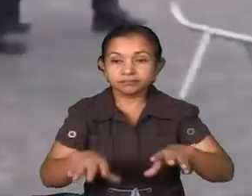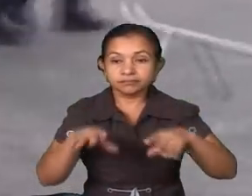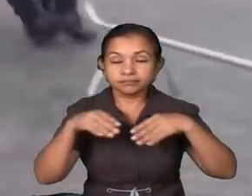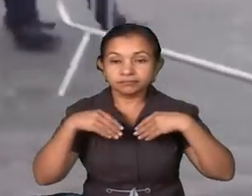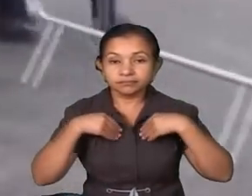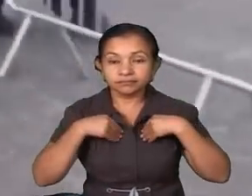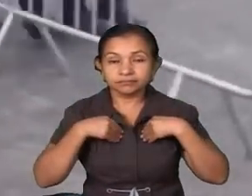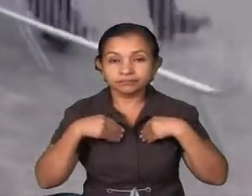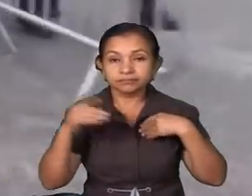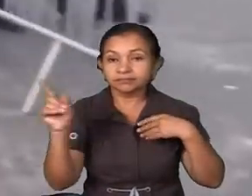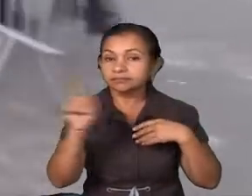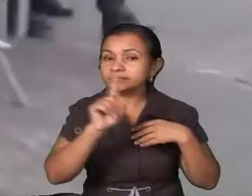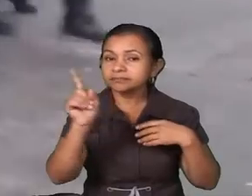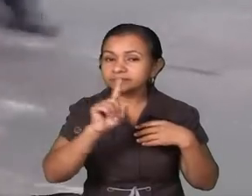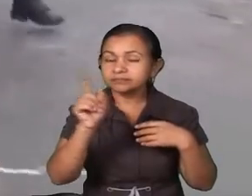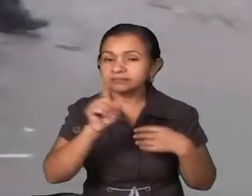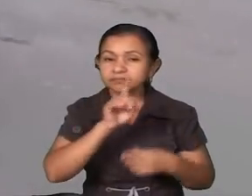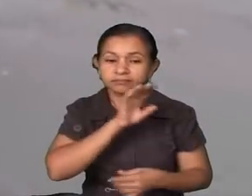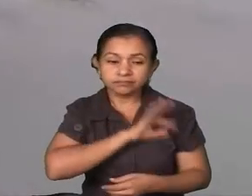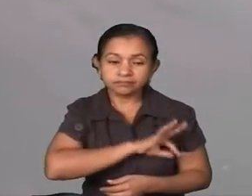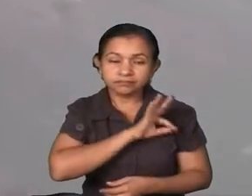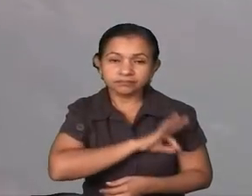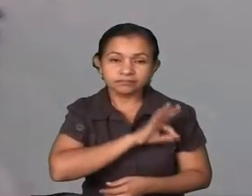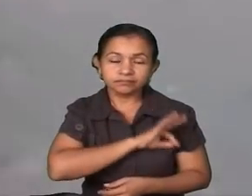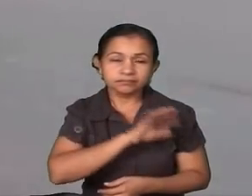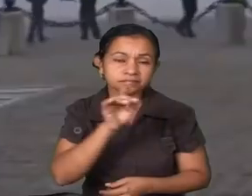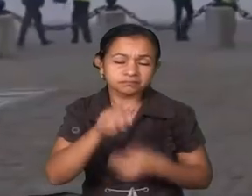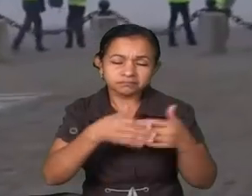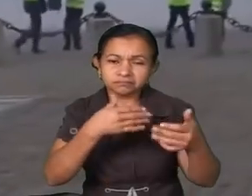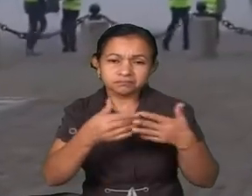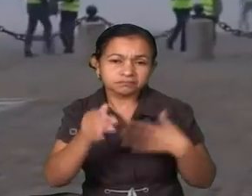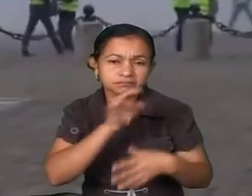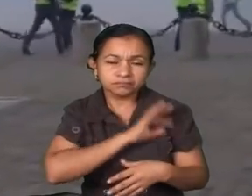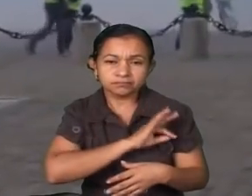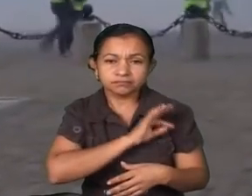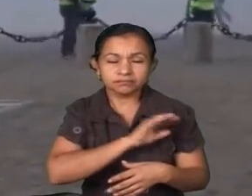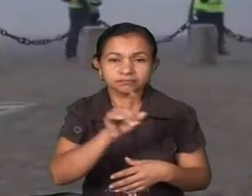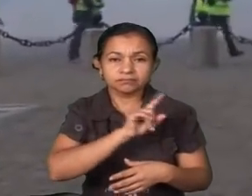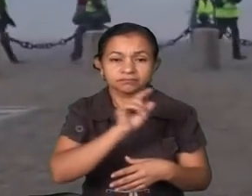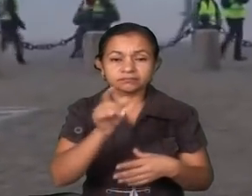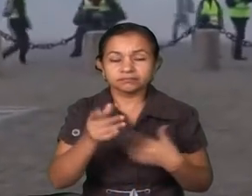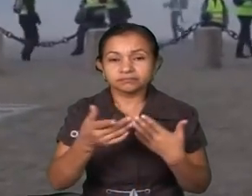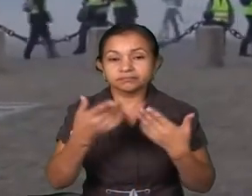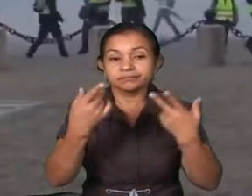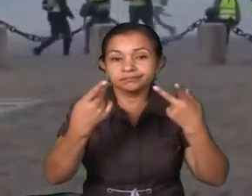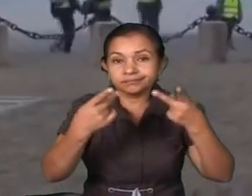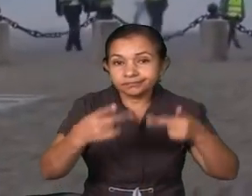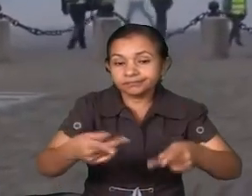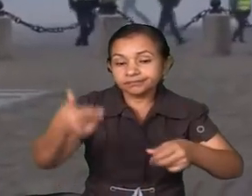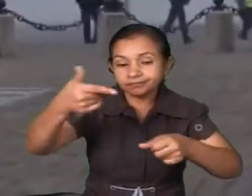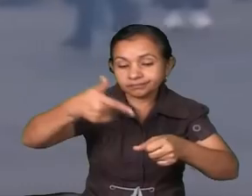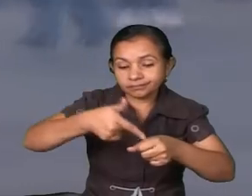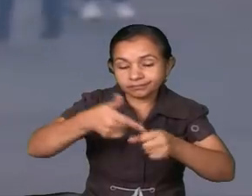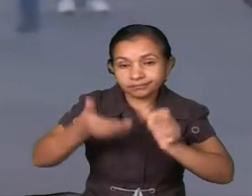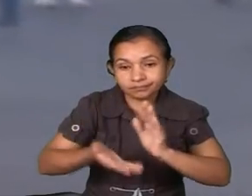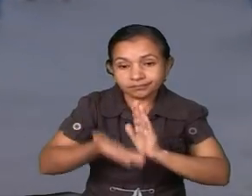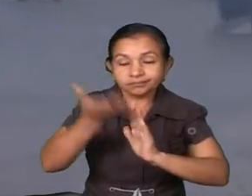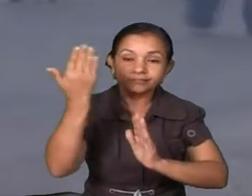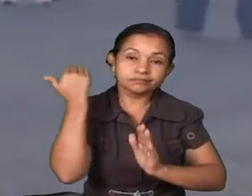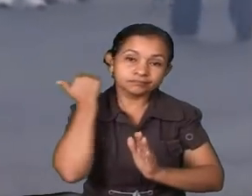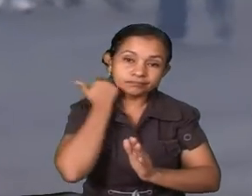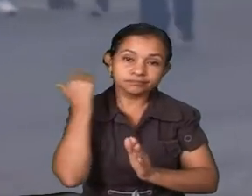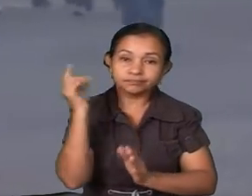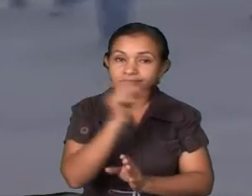planteando, que no se dé el reajuste salarial, pero que se mantengan los precios anteriores, hasta antes de la marcha y de las